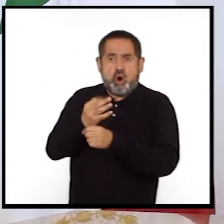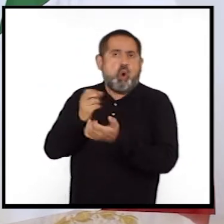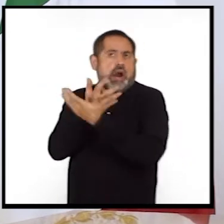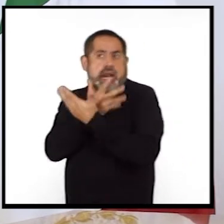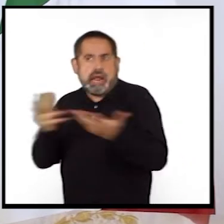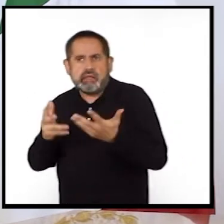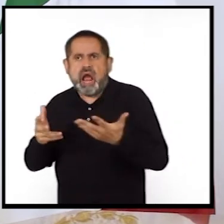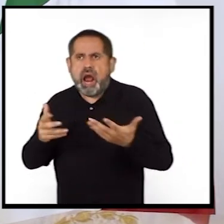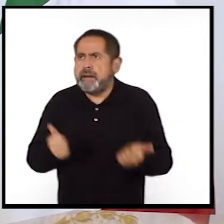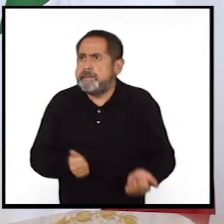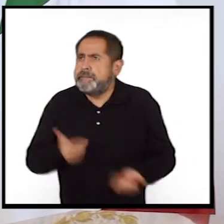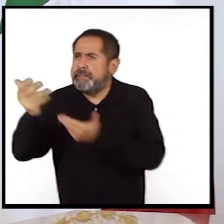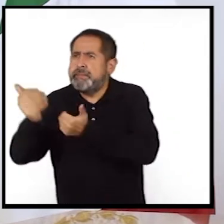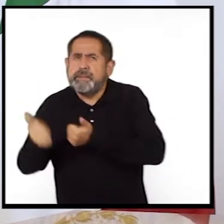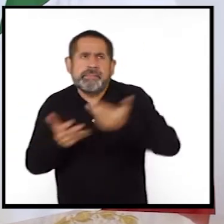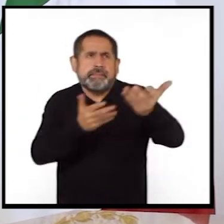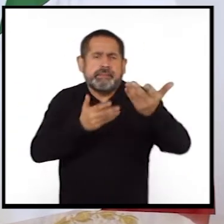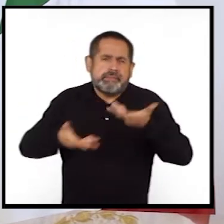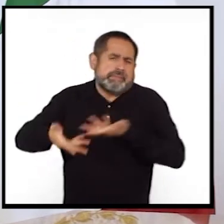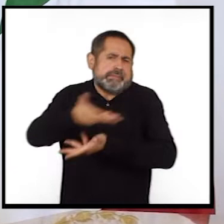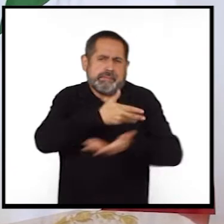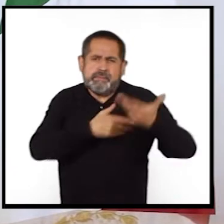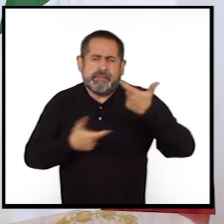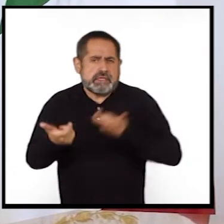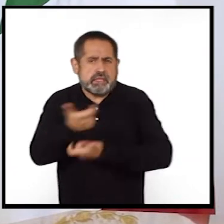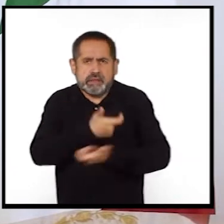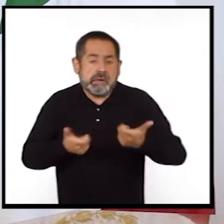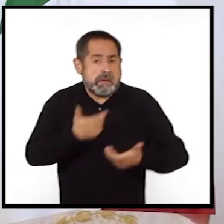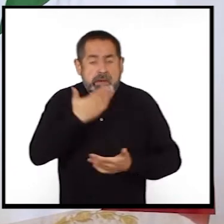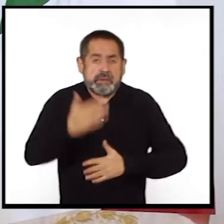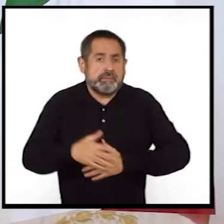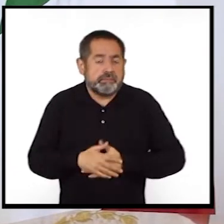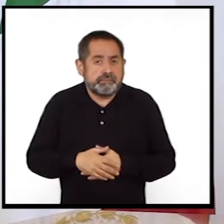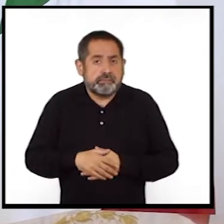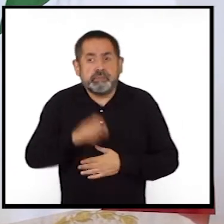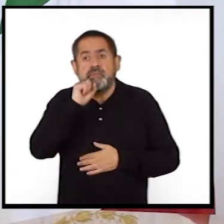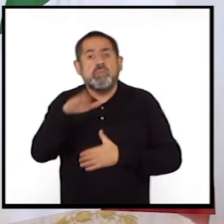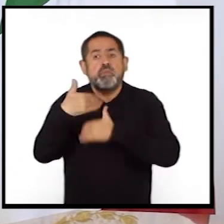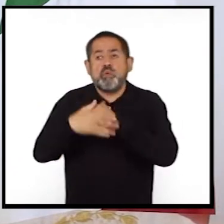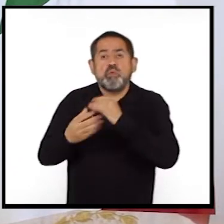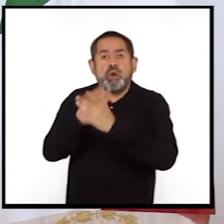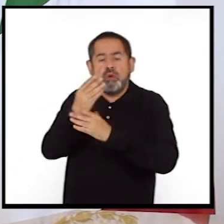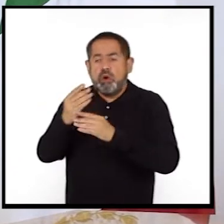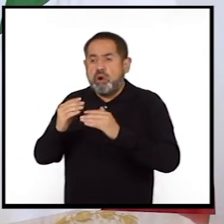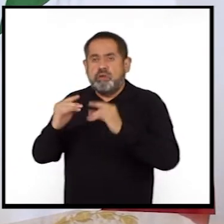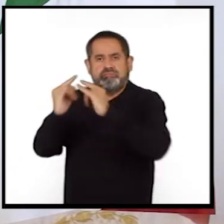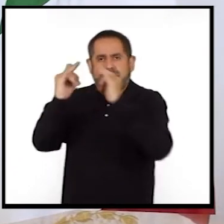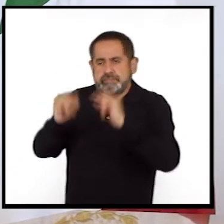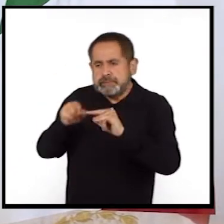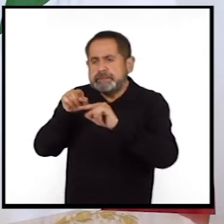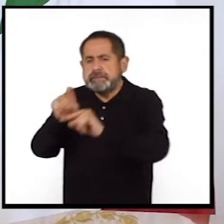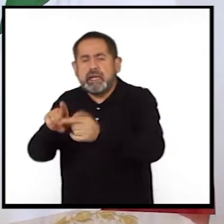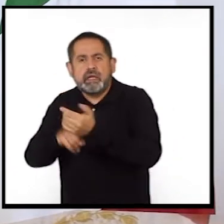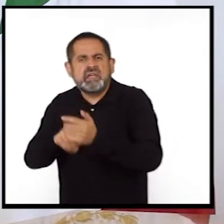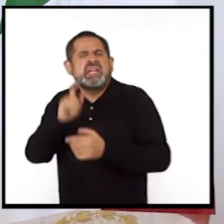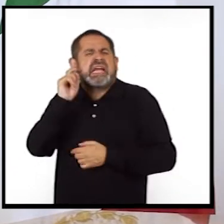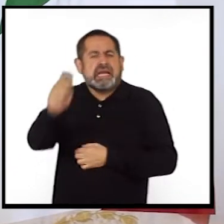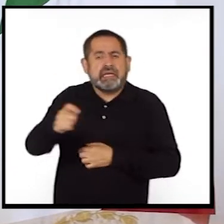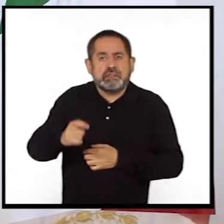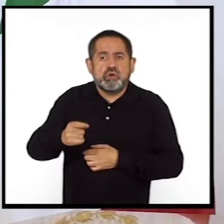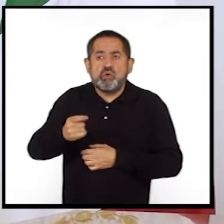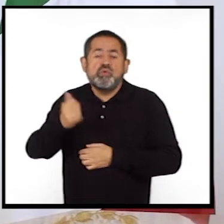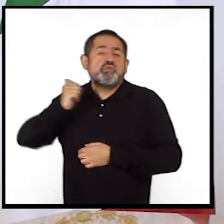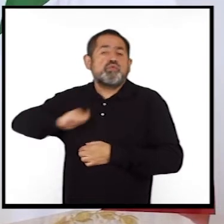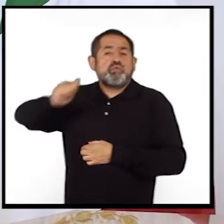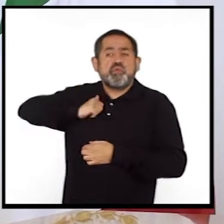mediana empresa en estos destinos tan maravillosos. También habrá novedosos módulos